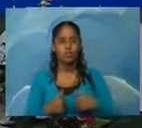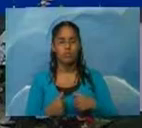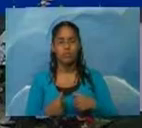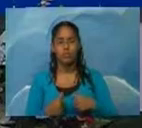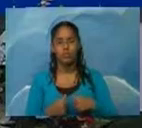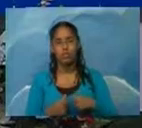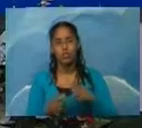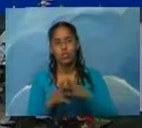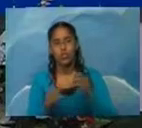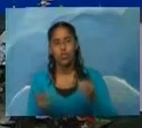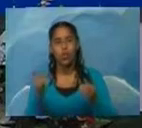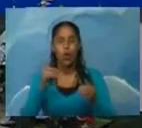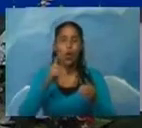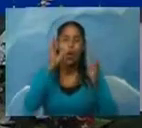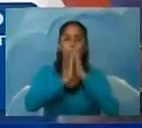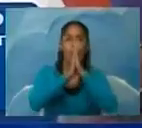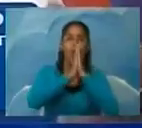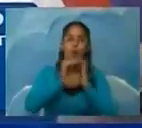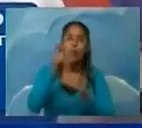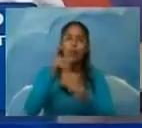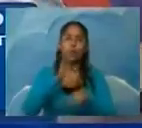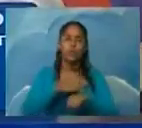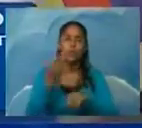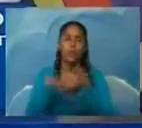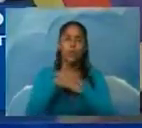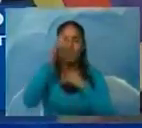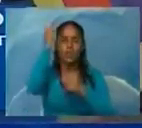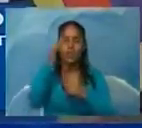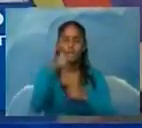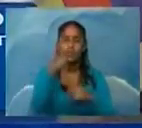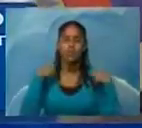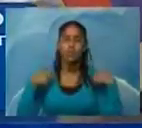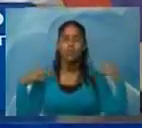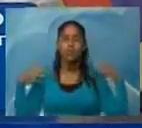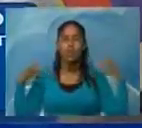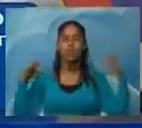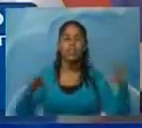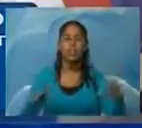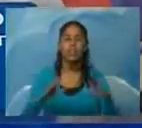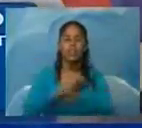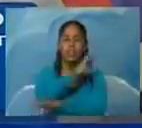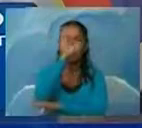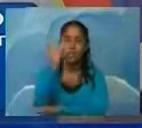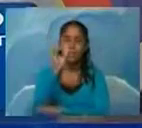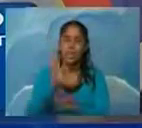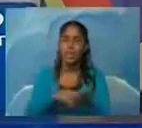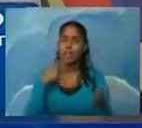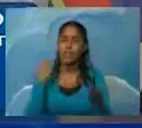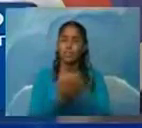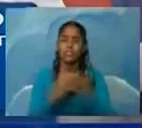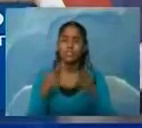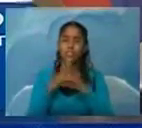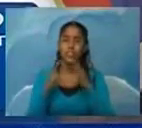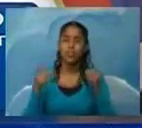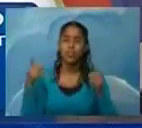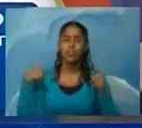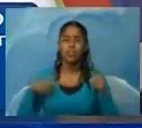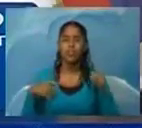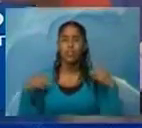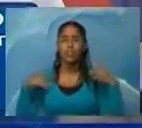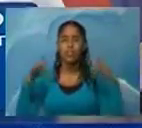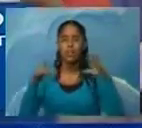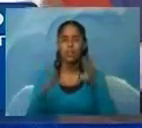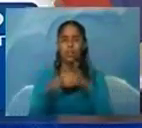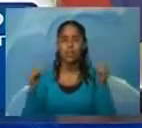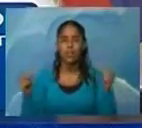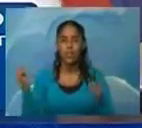ustedes. Porque no vaya a creer usted que yo soy un angelito que bajé del cielo y se me cayeron, tengo las alas guardadas en el